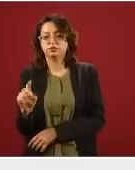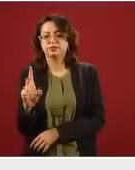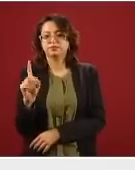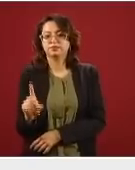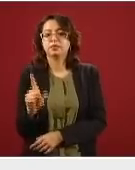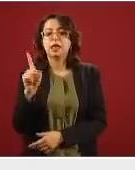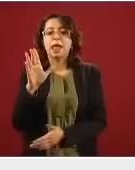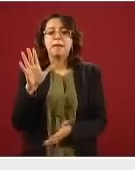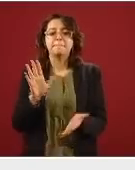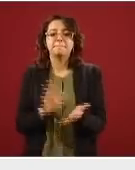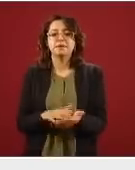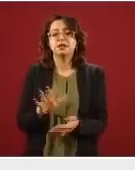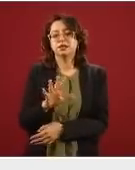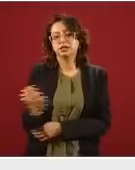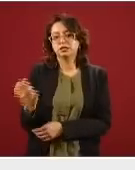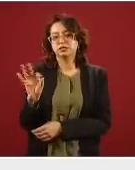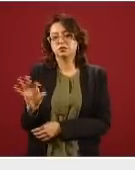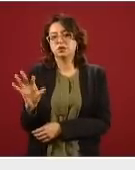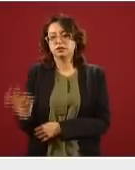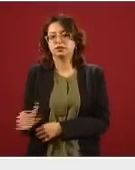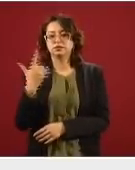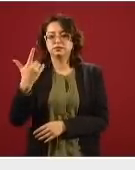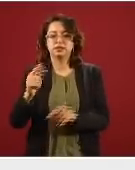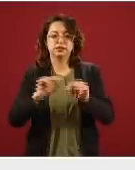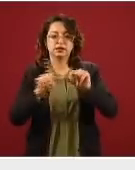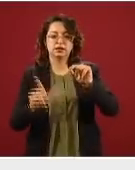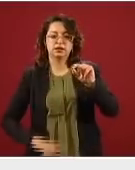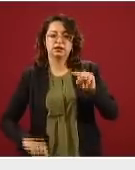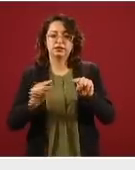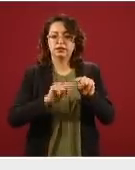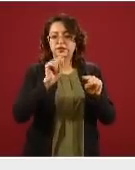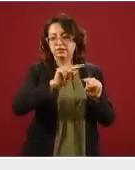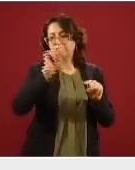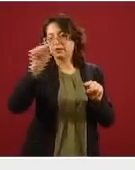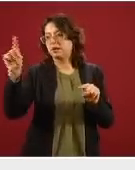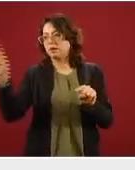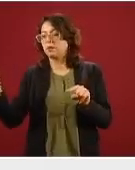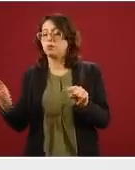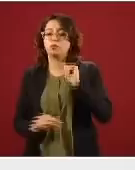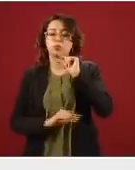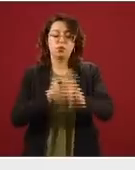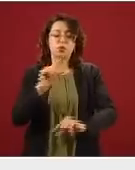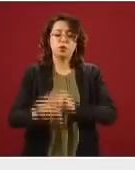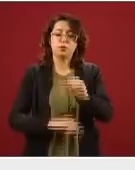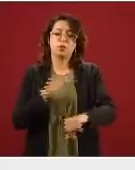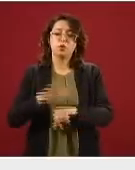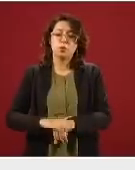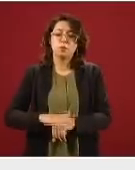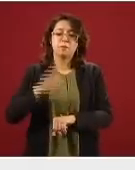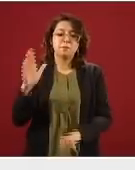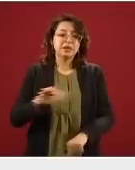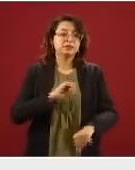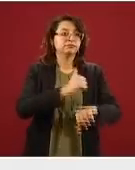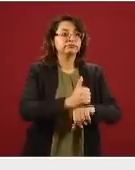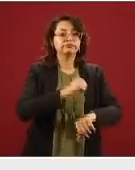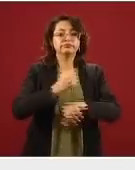1,547 sucursales, es el que más sucursales tiene y siguen creciendo las sucursales, que esto es lo importante, y tiene presencia